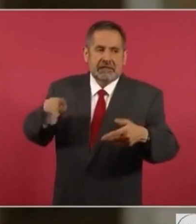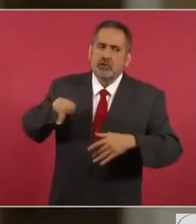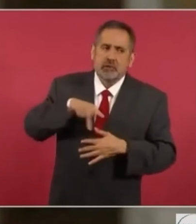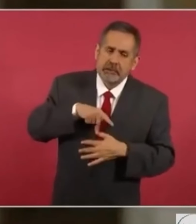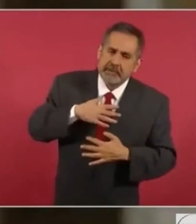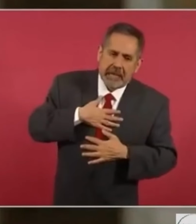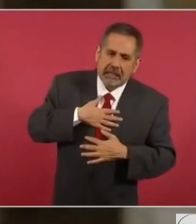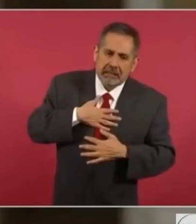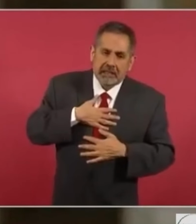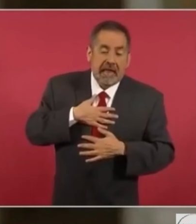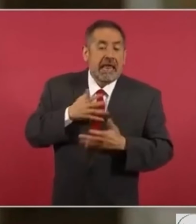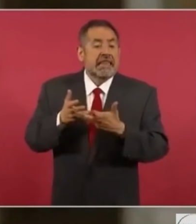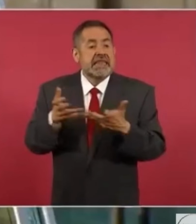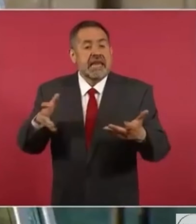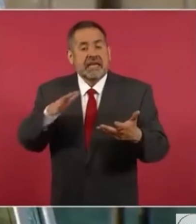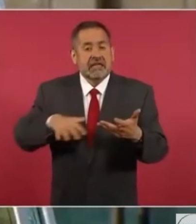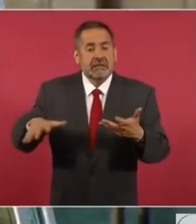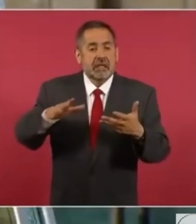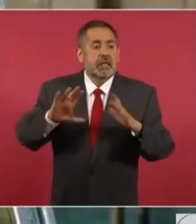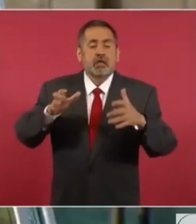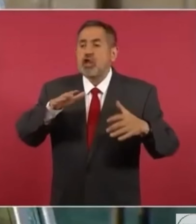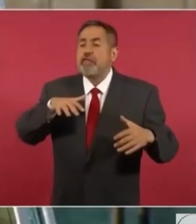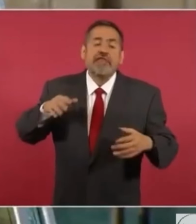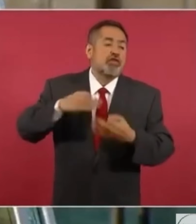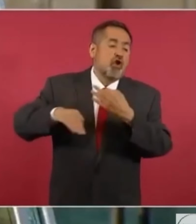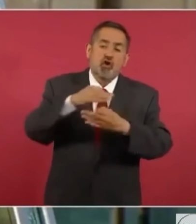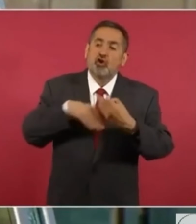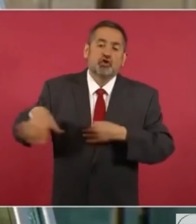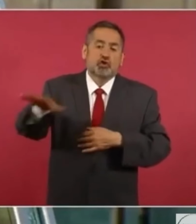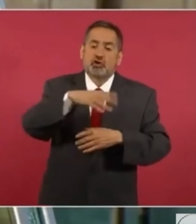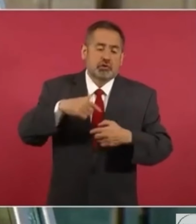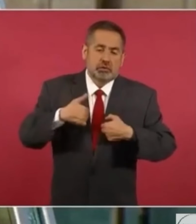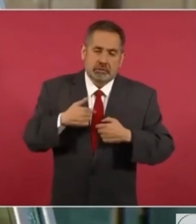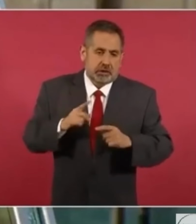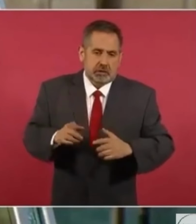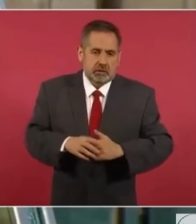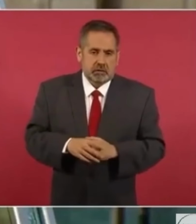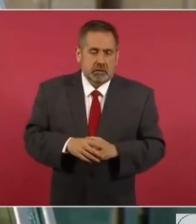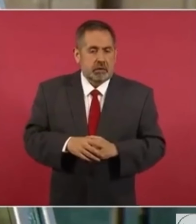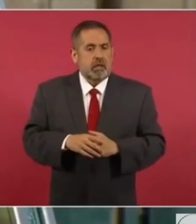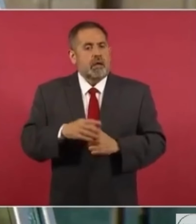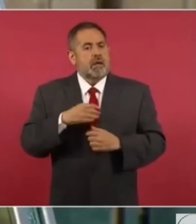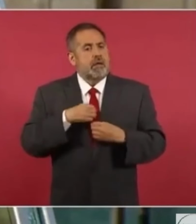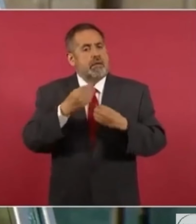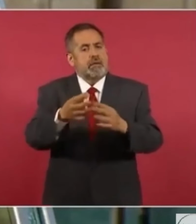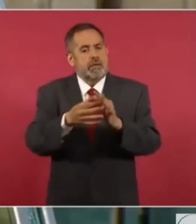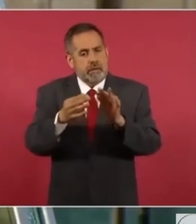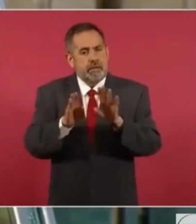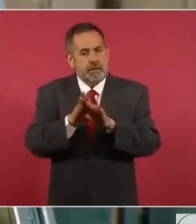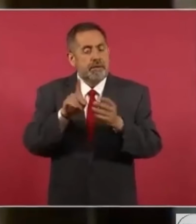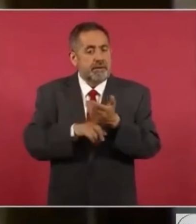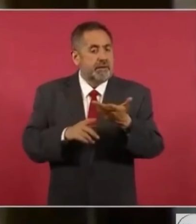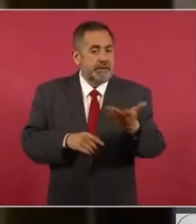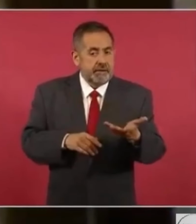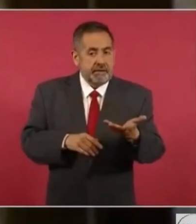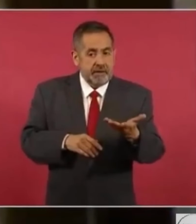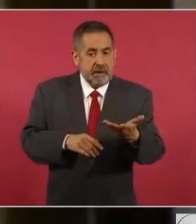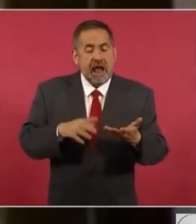mías, son comunales. Y aquí yo les puedo compartir que